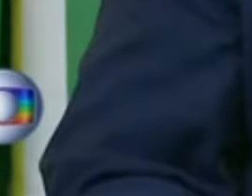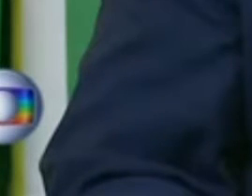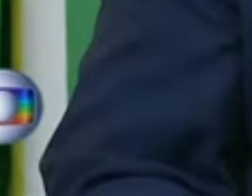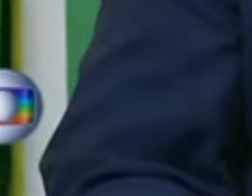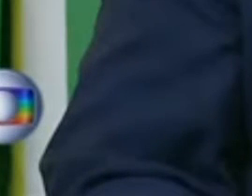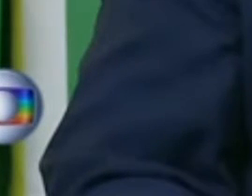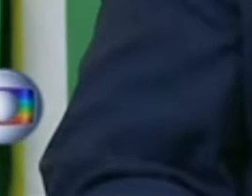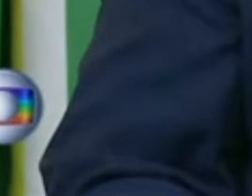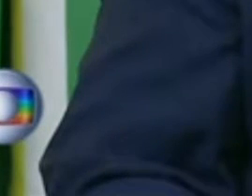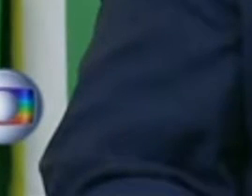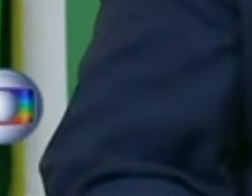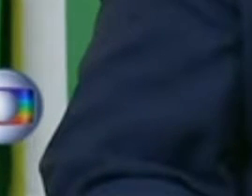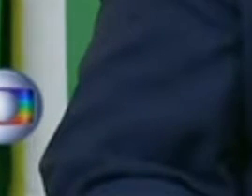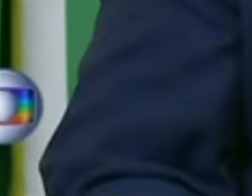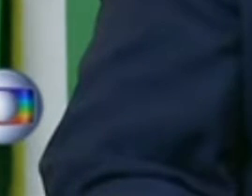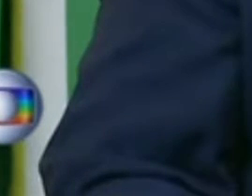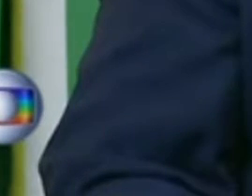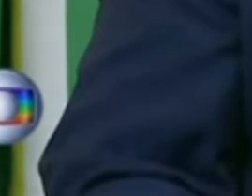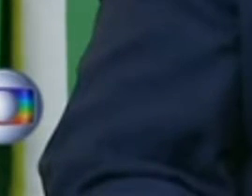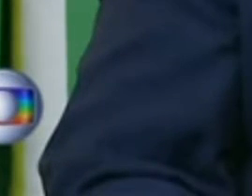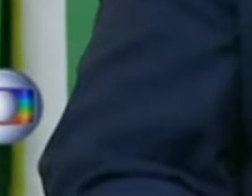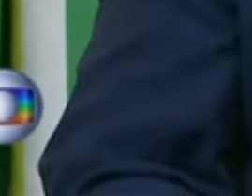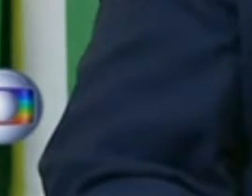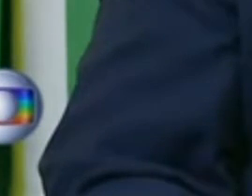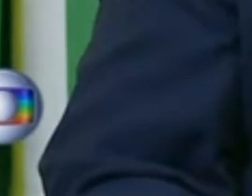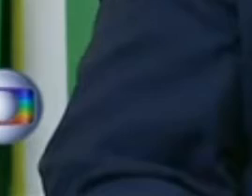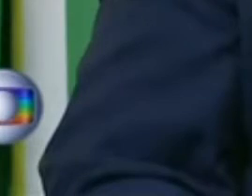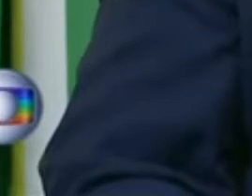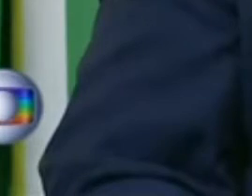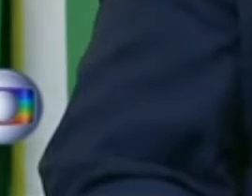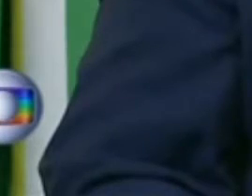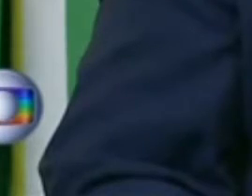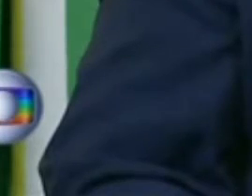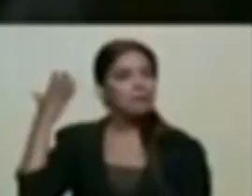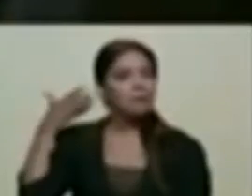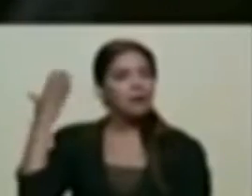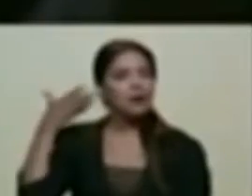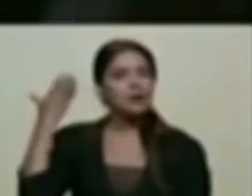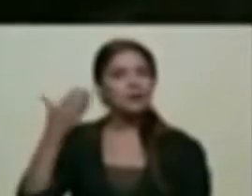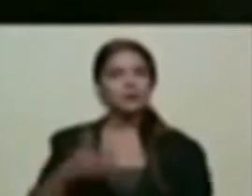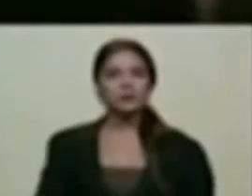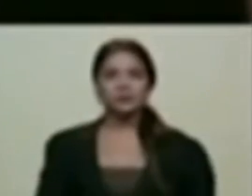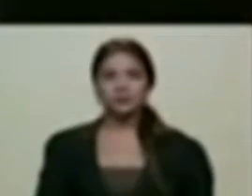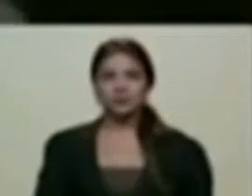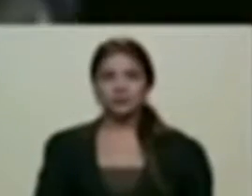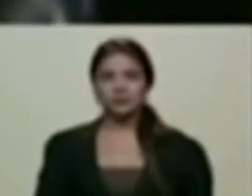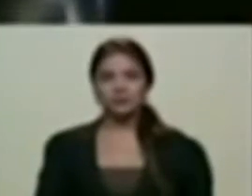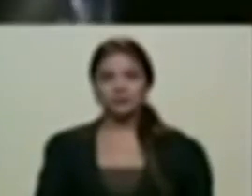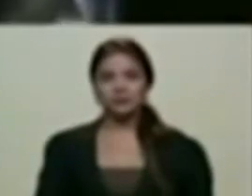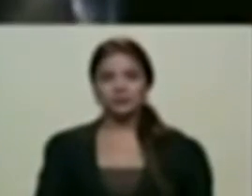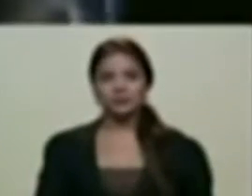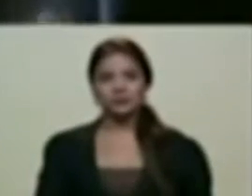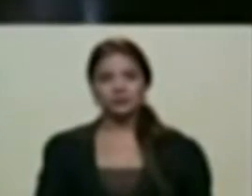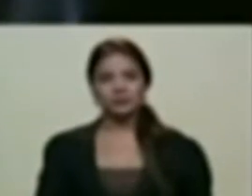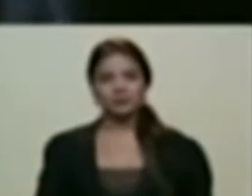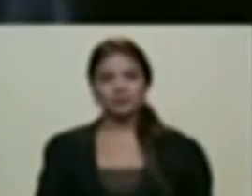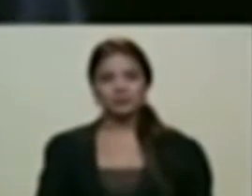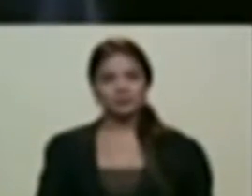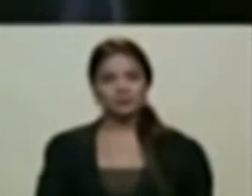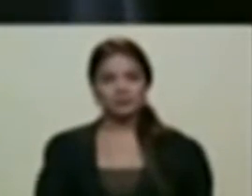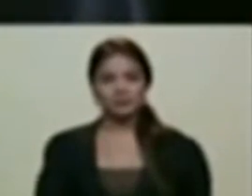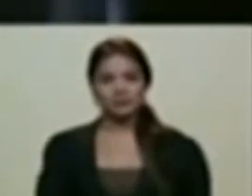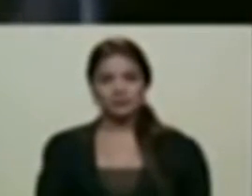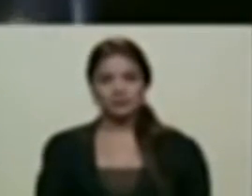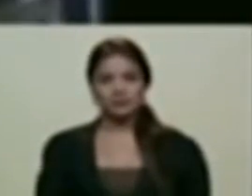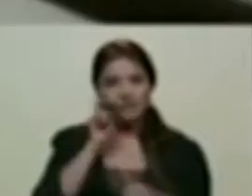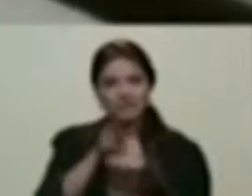haciendo, pero especialmente por el ataque a la corrupción. La ex chavista rompió con el régimen